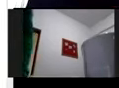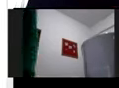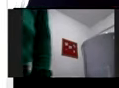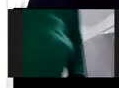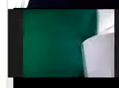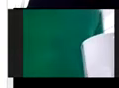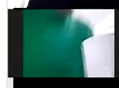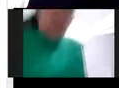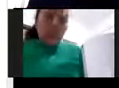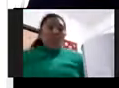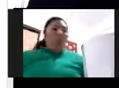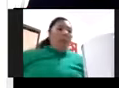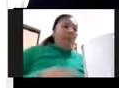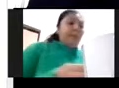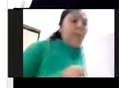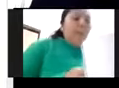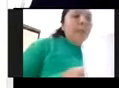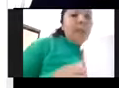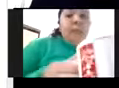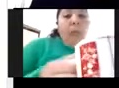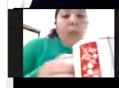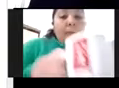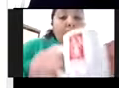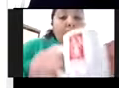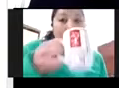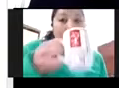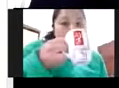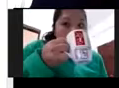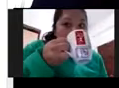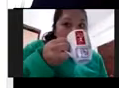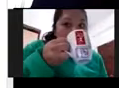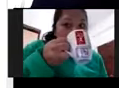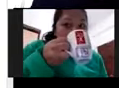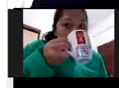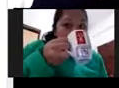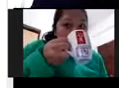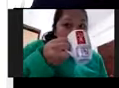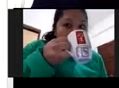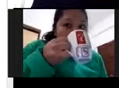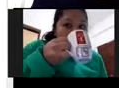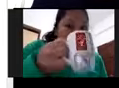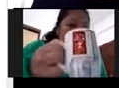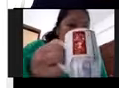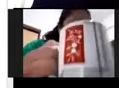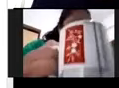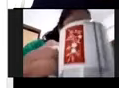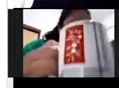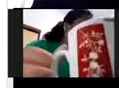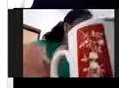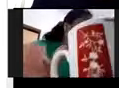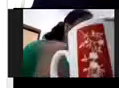Es un ordenamiento jurídico, un ordenamiento normativo, y se supone que todo el proceso